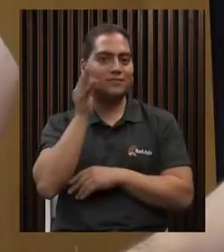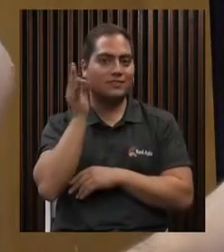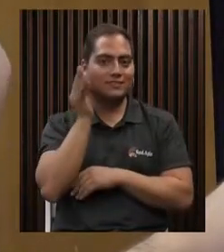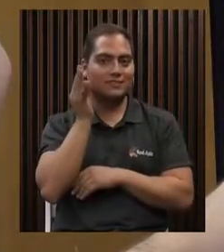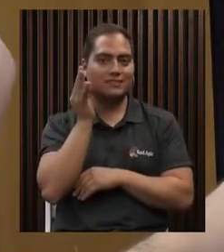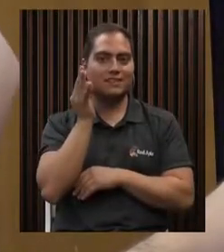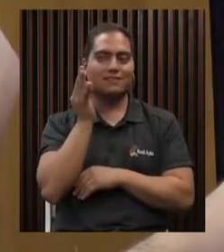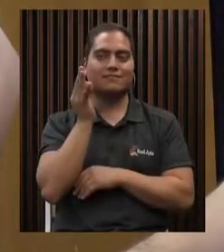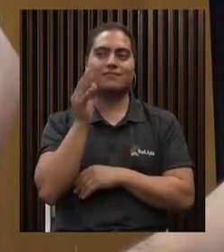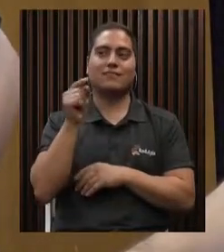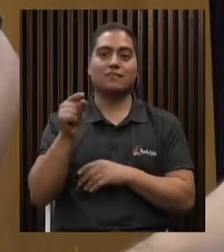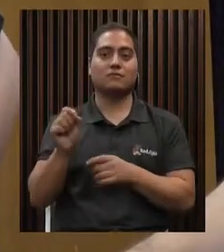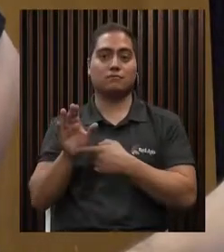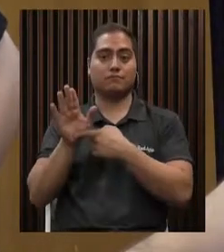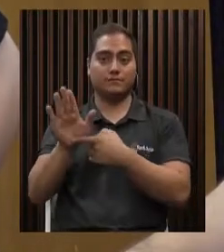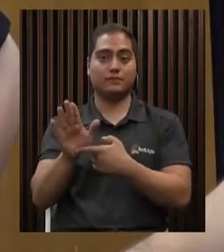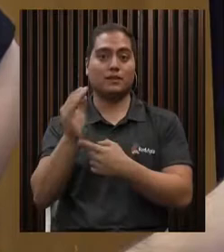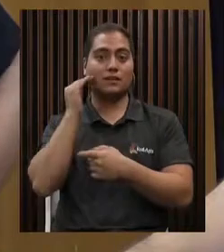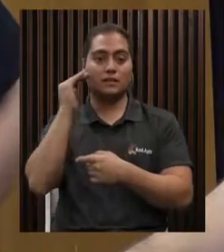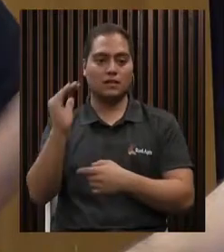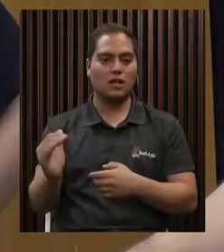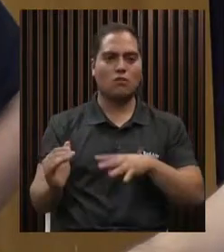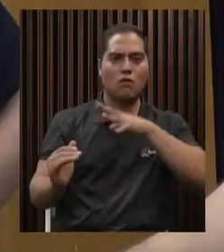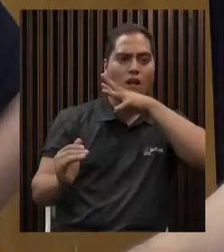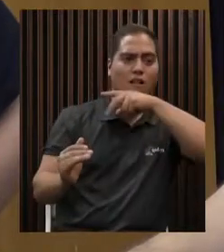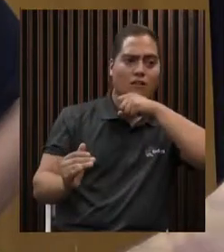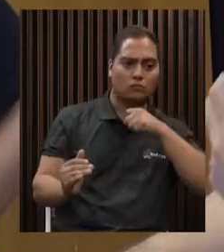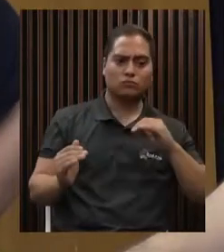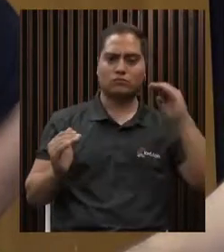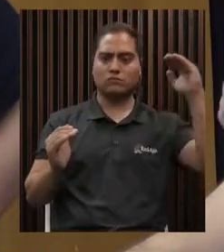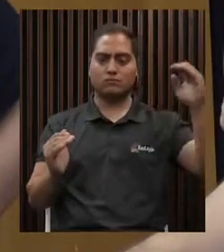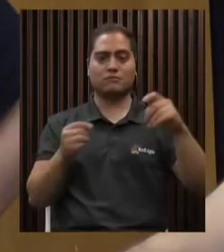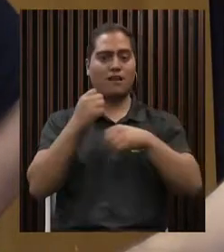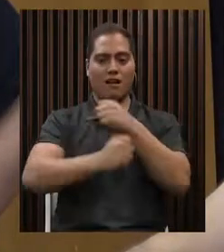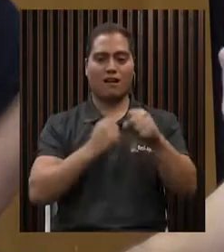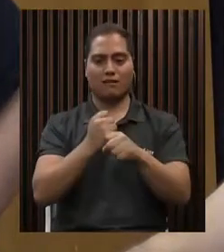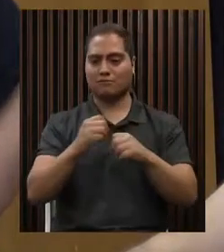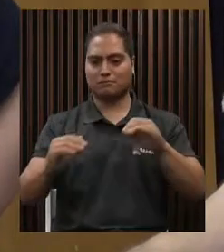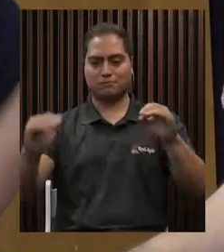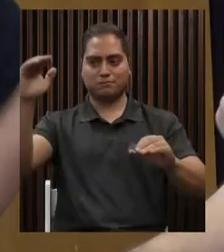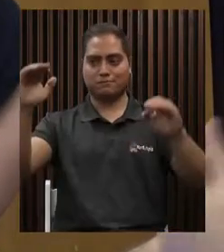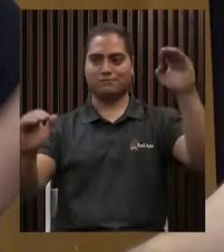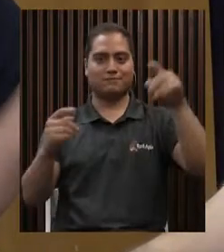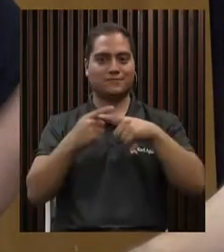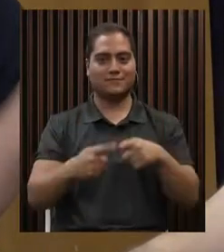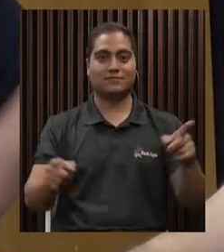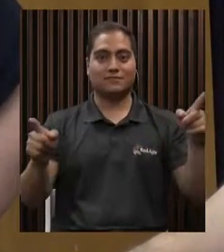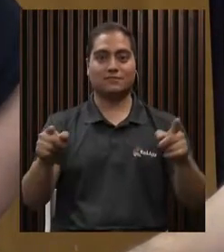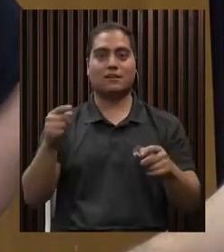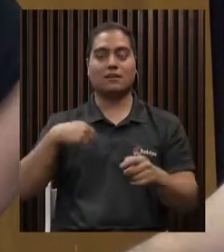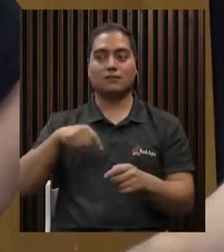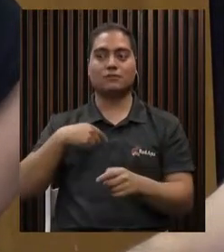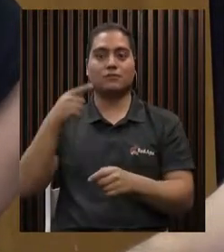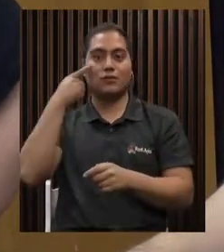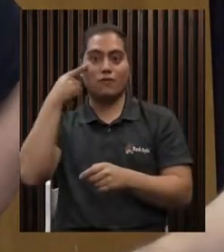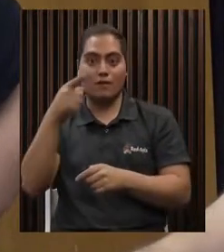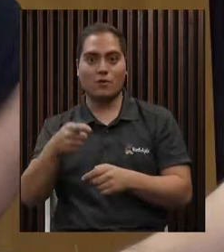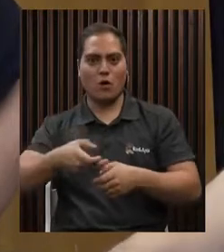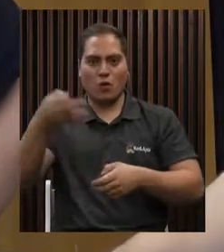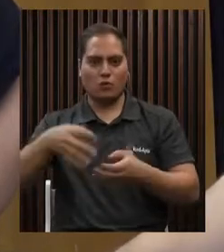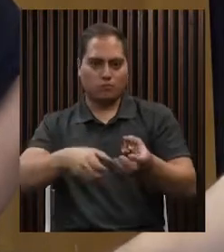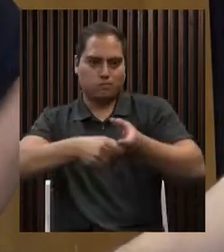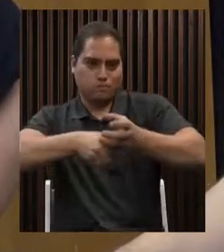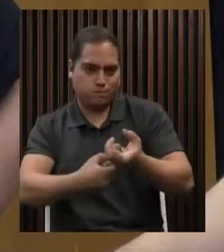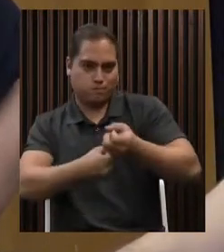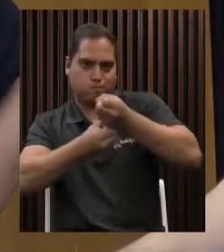se muestran a niños, adultos, de distintas edades, y este es el momento en que un cañón de confeti hace